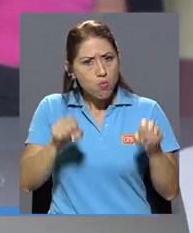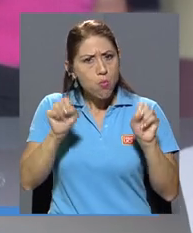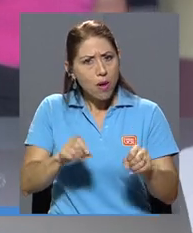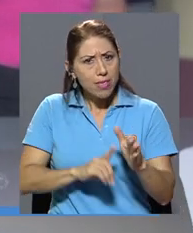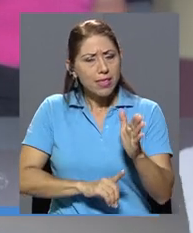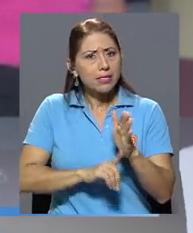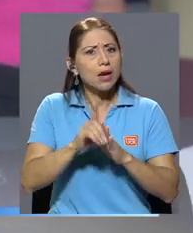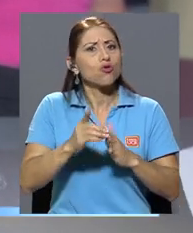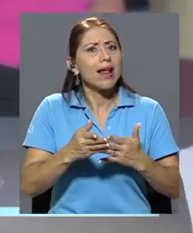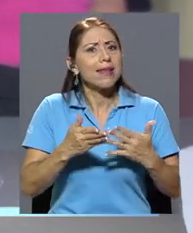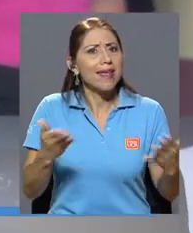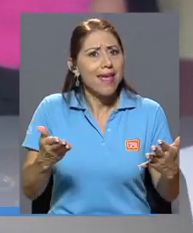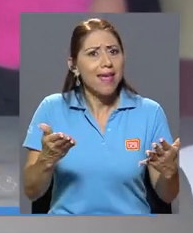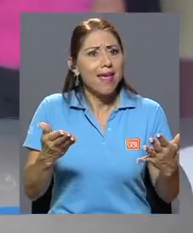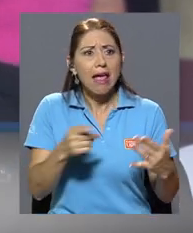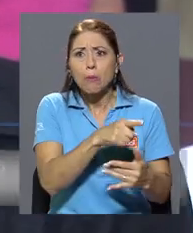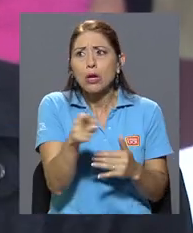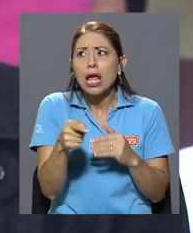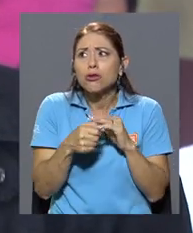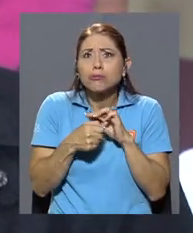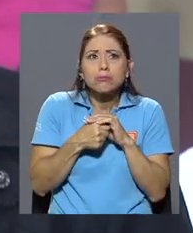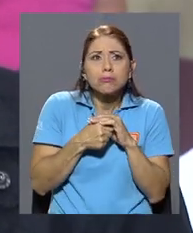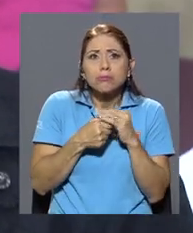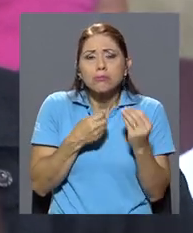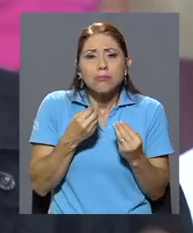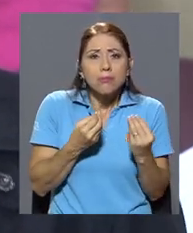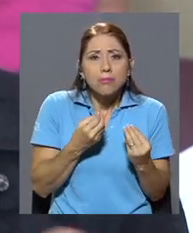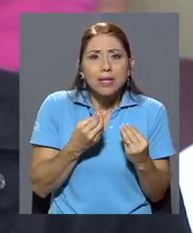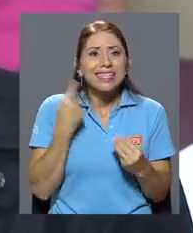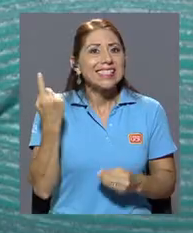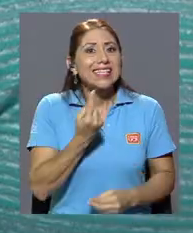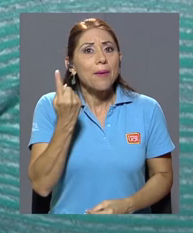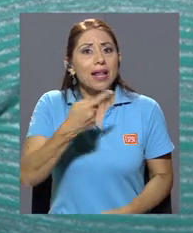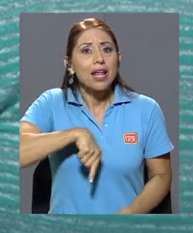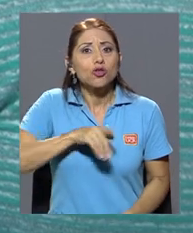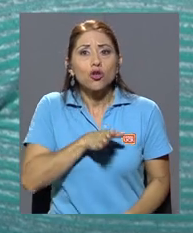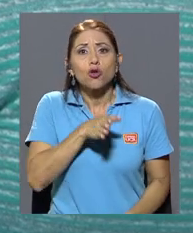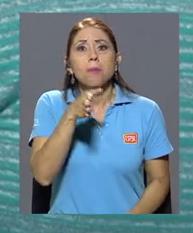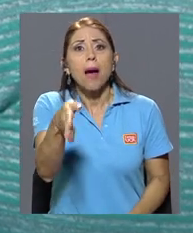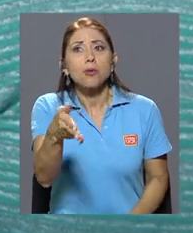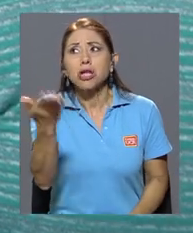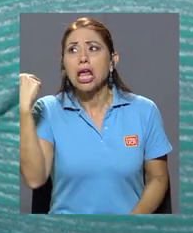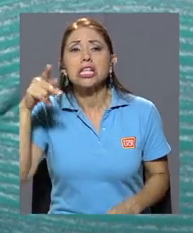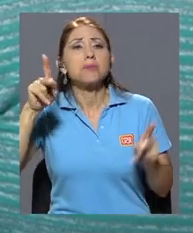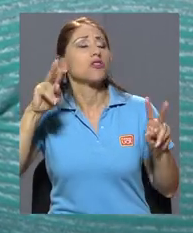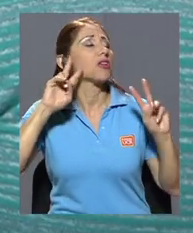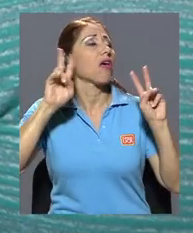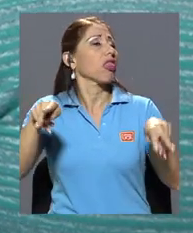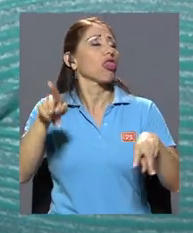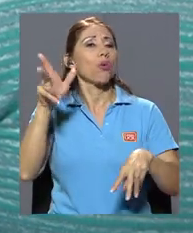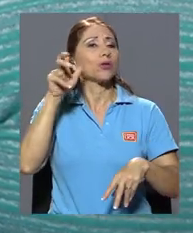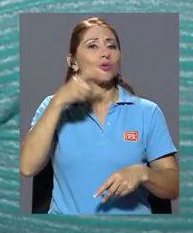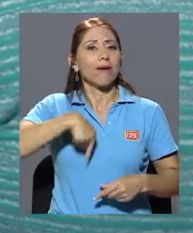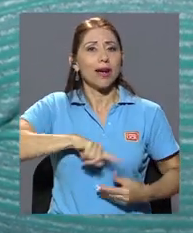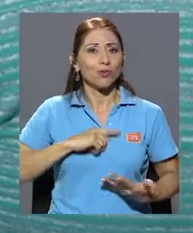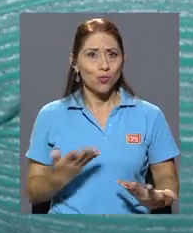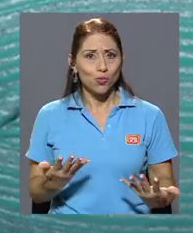pueden desarrollar que aún las tienen mutiladas, porque siempre donde vamos no nos escuchaban.